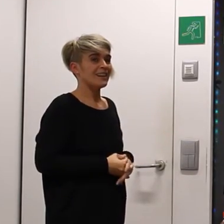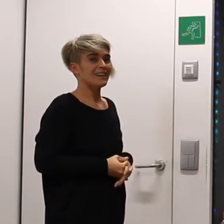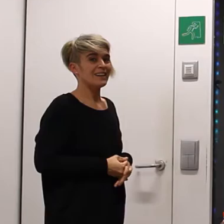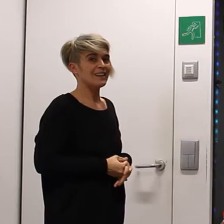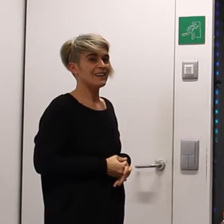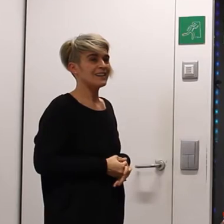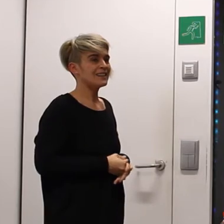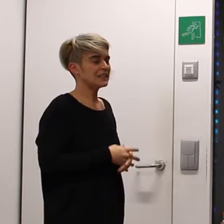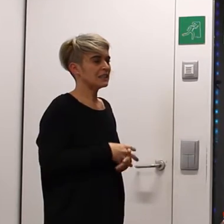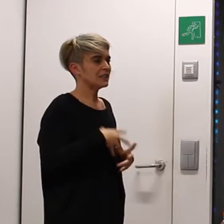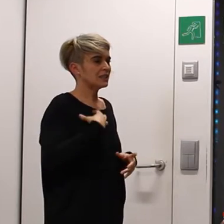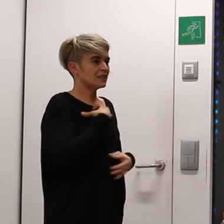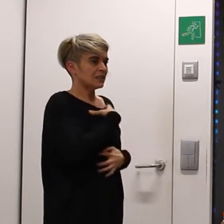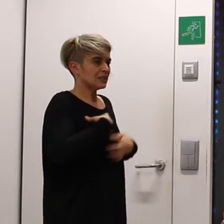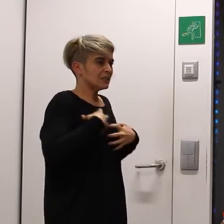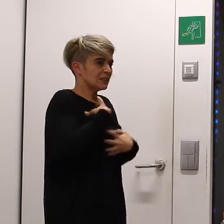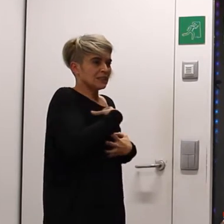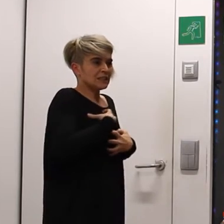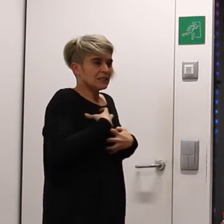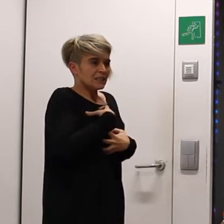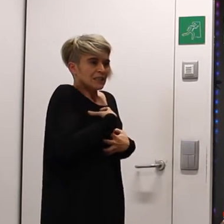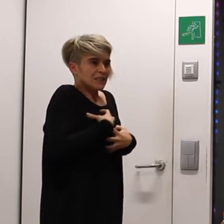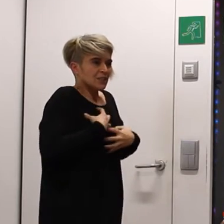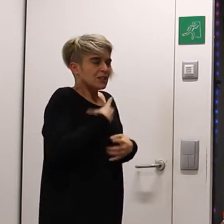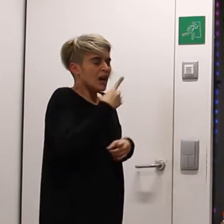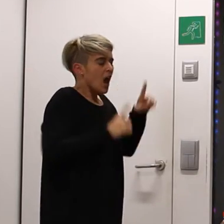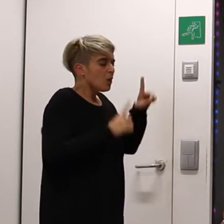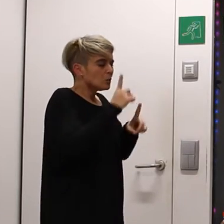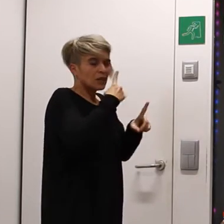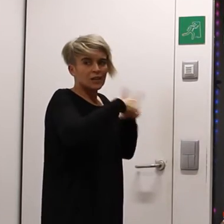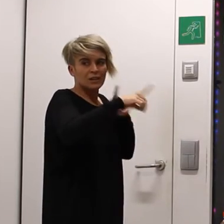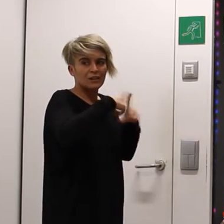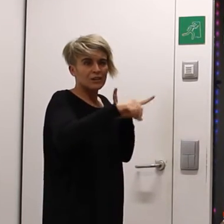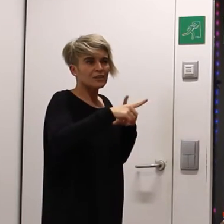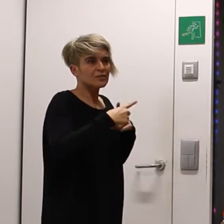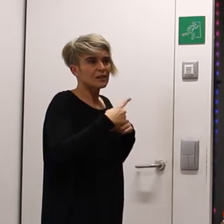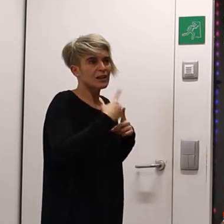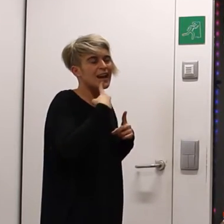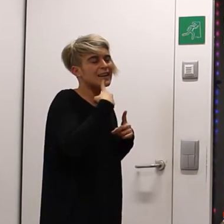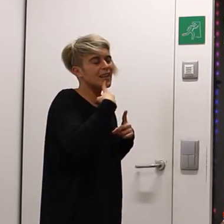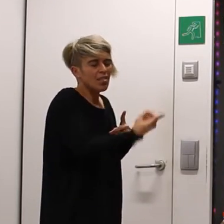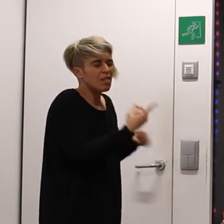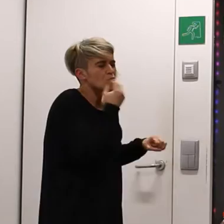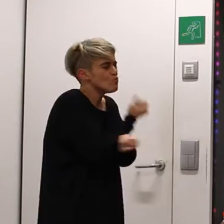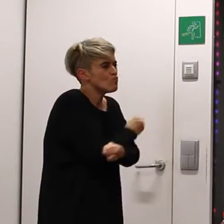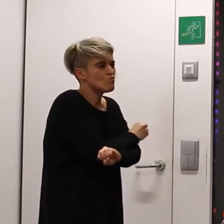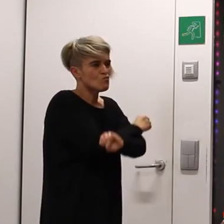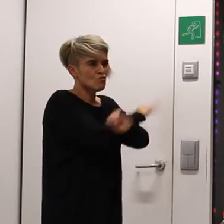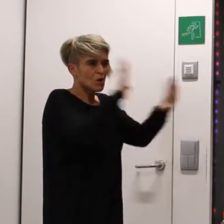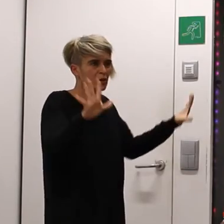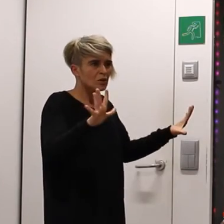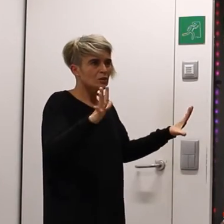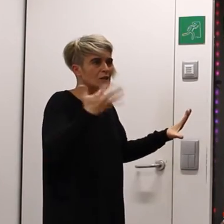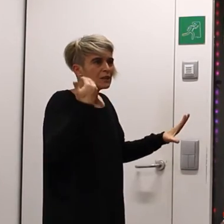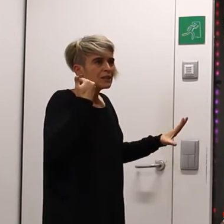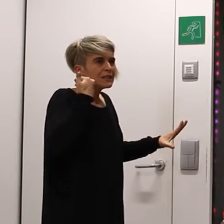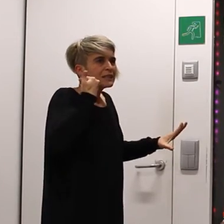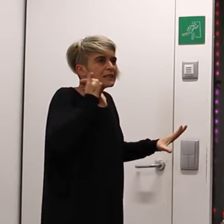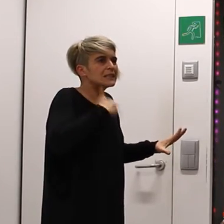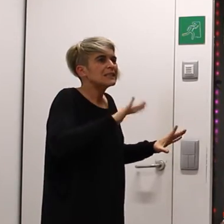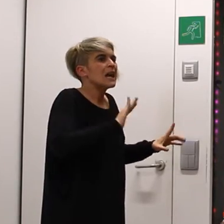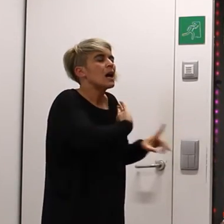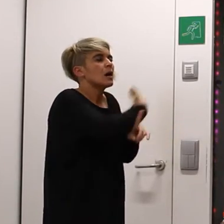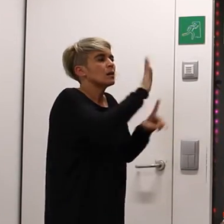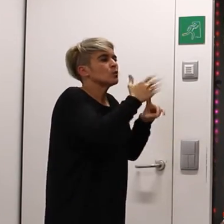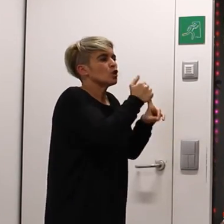momento muy malo, ¿no? Y hay cosas que hay que dejar muy claras. Vale, ya hemos conseguido esto. Entonces la gente me